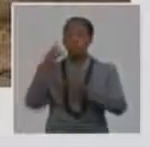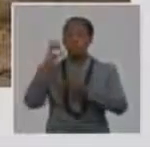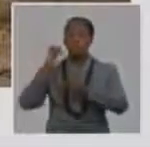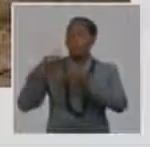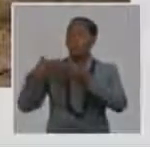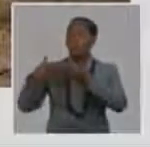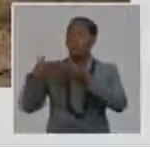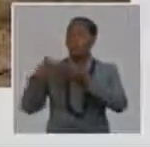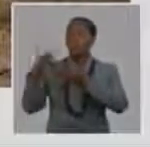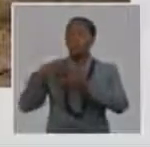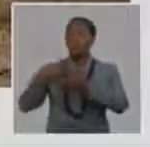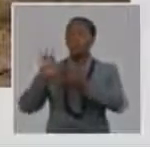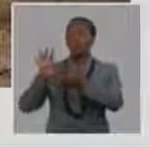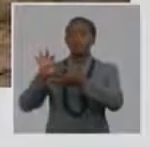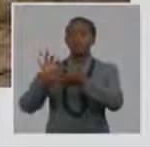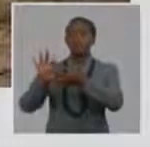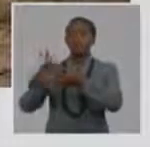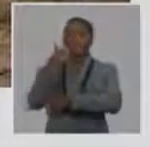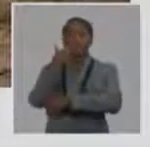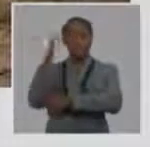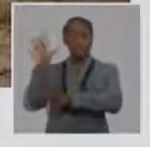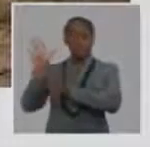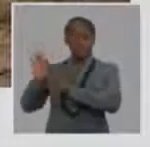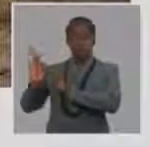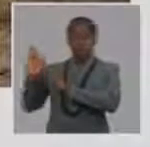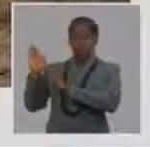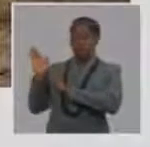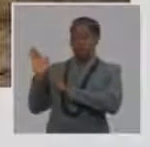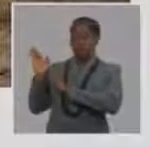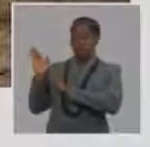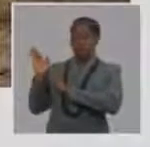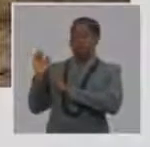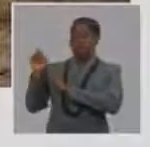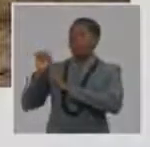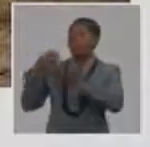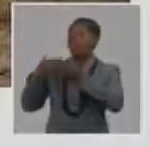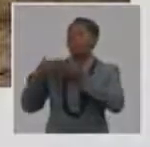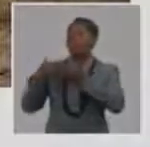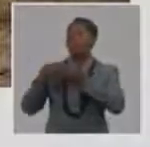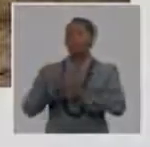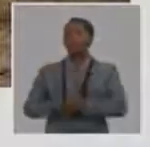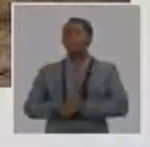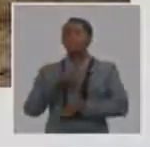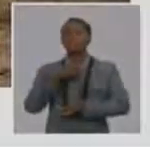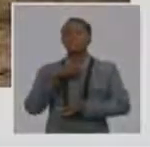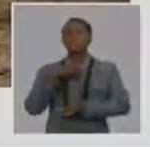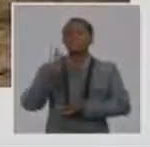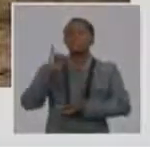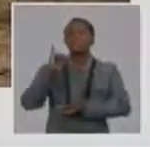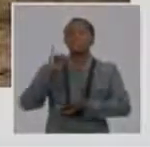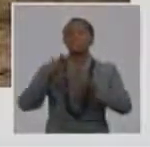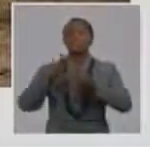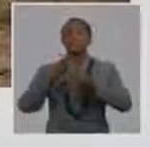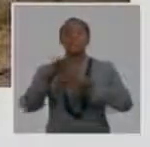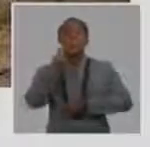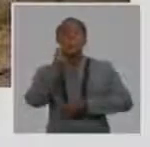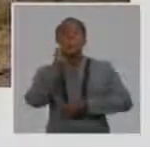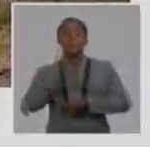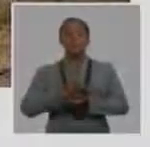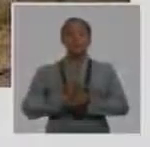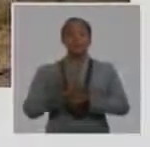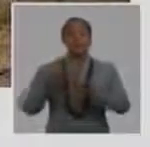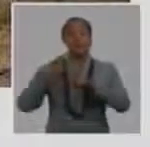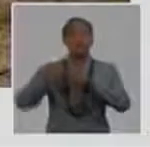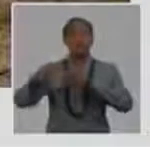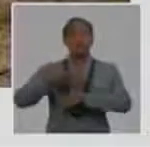empresas mixtas en el extranjero. Chanel es una empresa mixta que tiene el CIGB en Changchun, en la provincia de